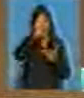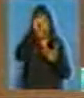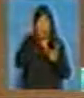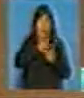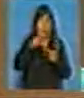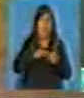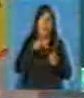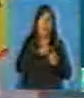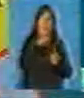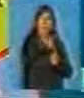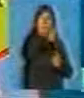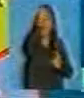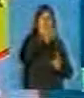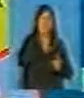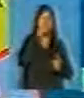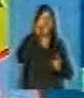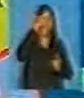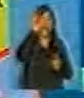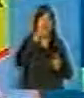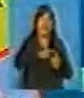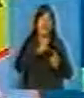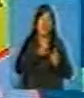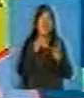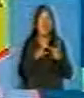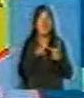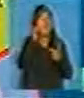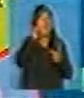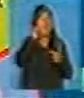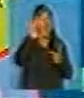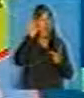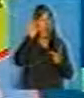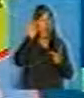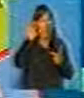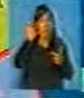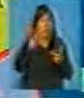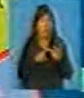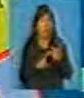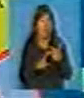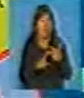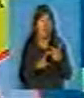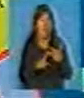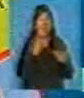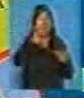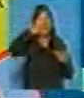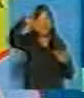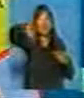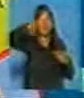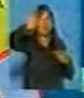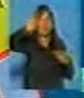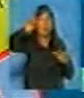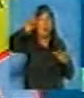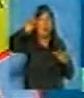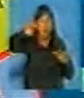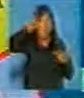entrar Mario Fiad y Silvia Jacopo del Frente Jujeño Cambiemos y Guillermo Snopek de